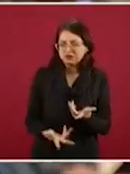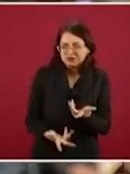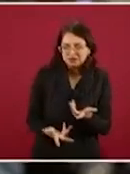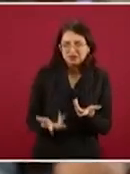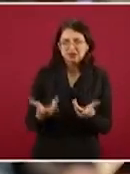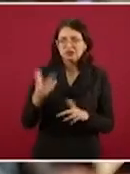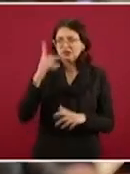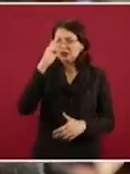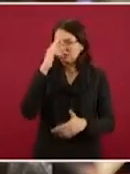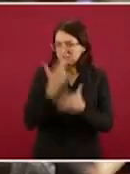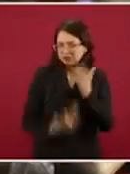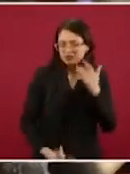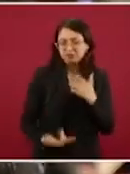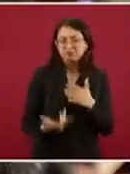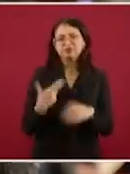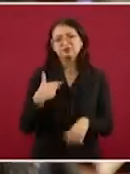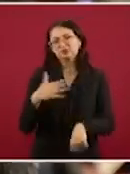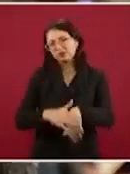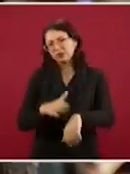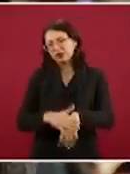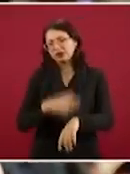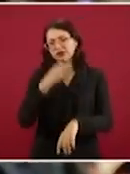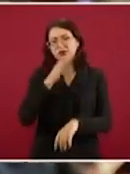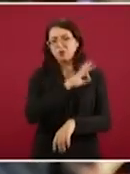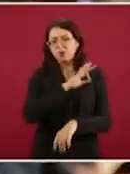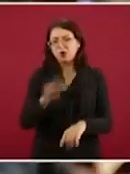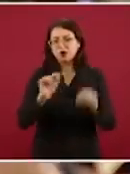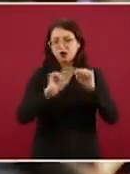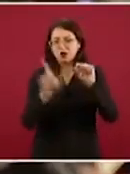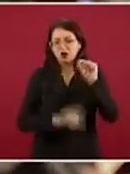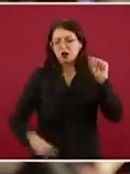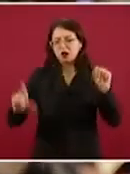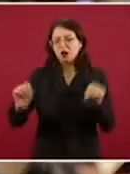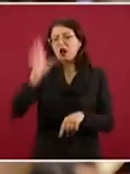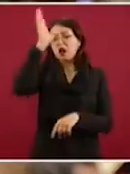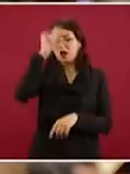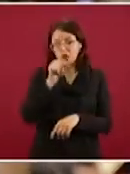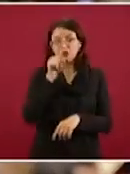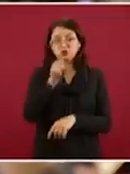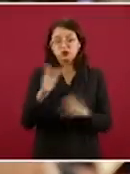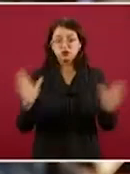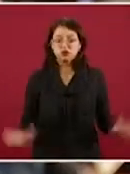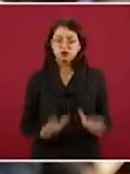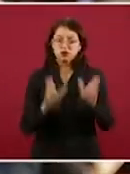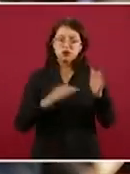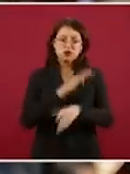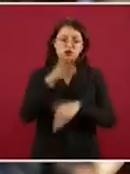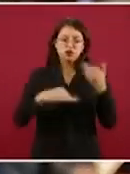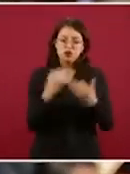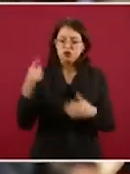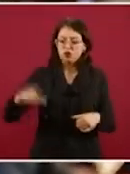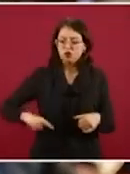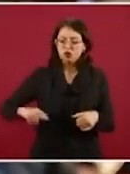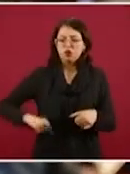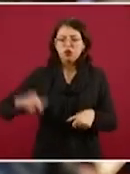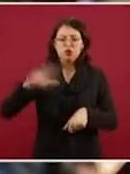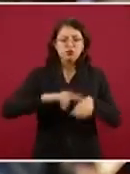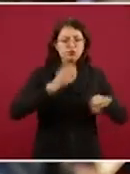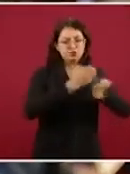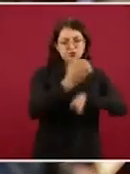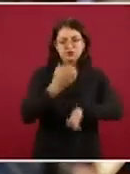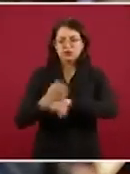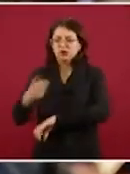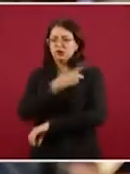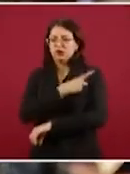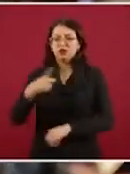es, ¿cabría un acuerdo nacional promovido por usted con todos los gobernadores del país para que se